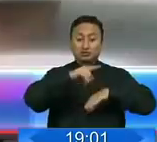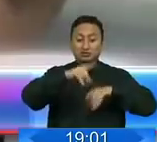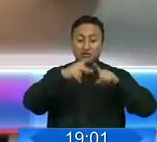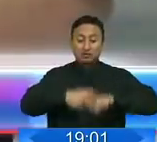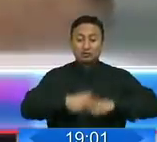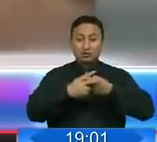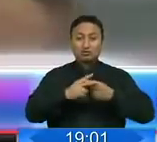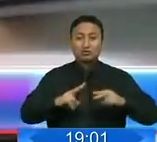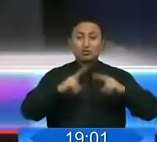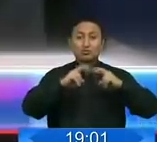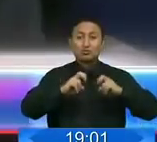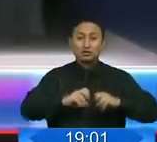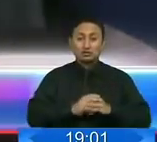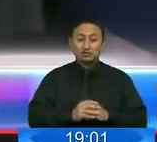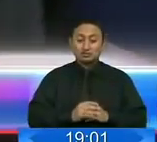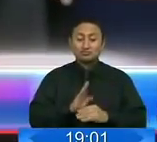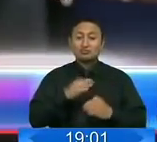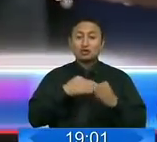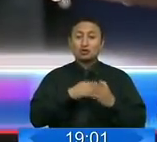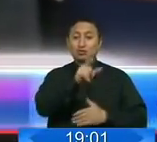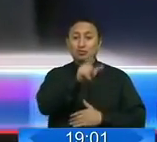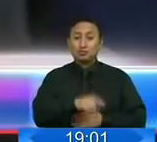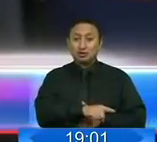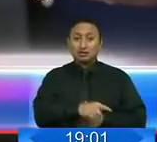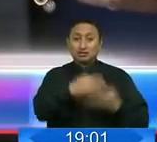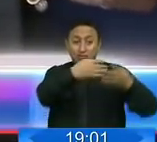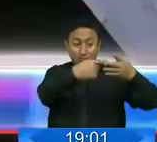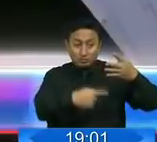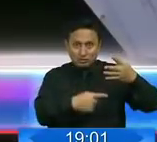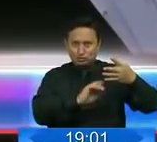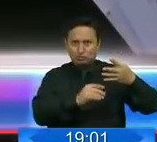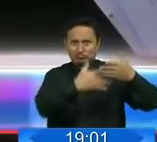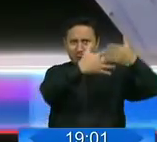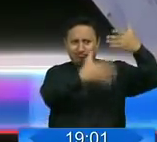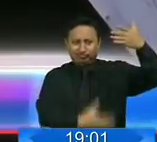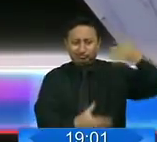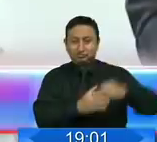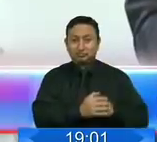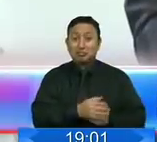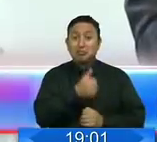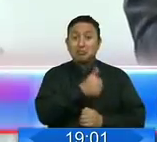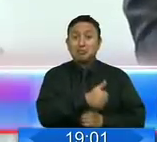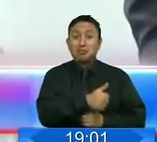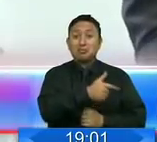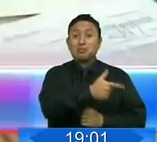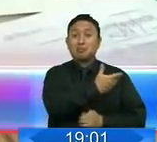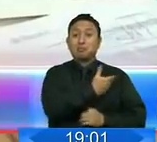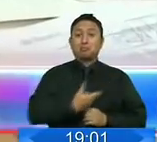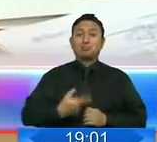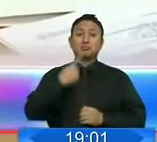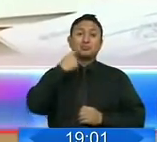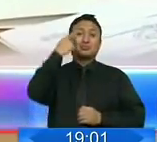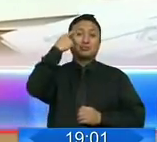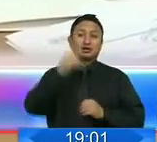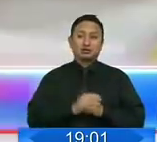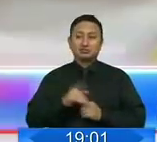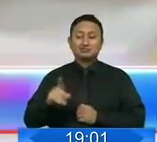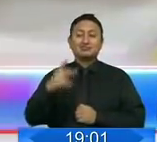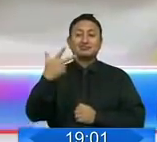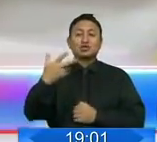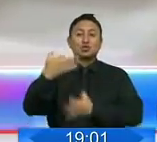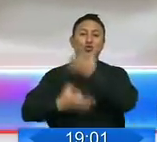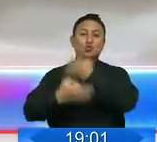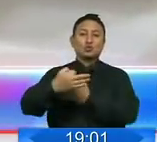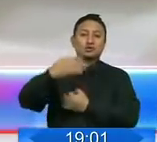investigaciones judiciales en su contra no es corta. La lista empieza con el mismo Rafael Correa, que enfrenta al menos tres procesos